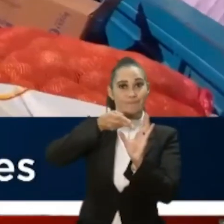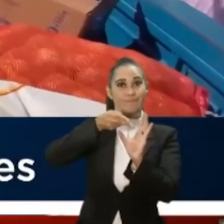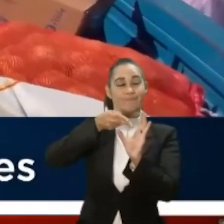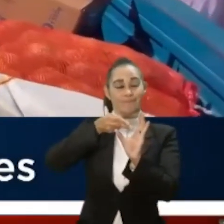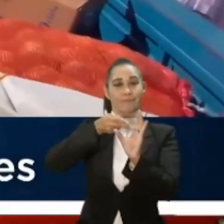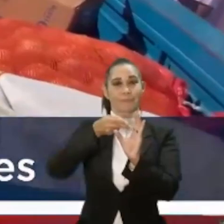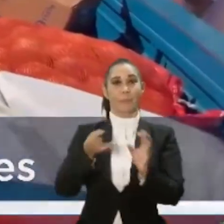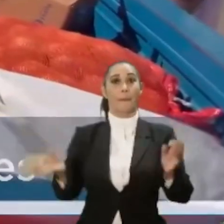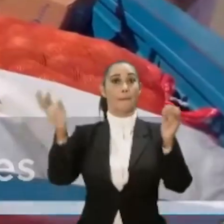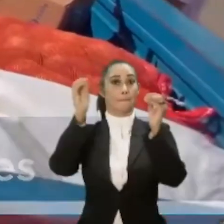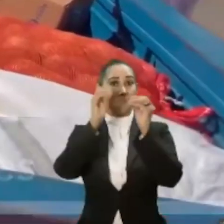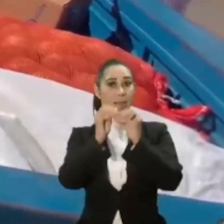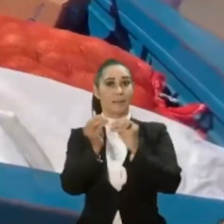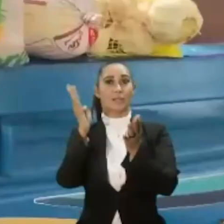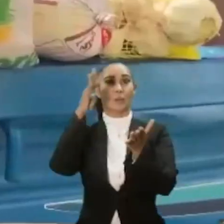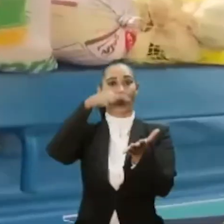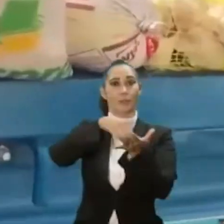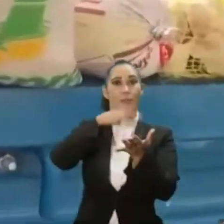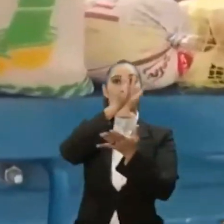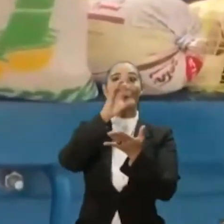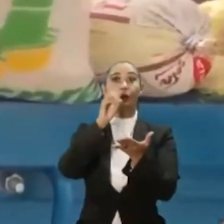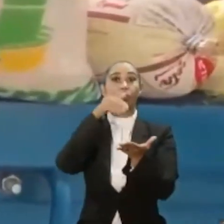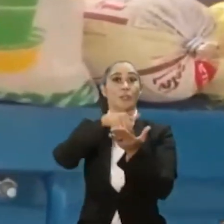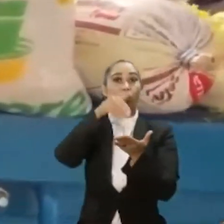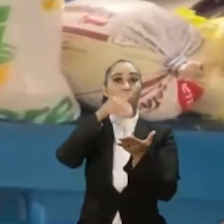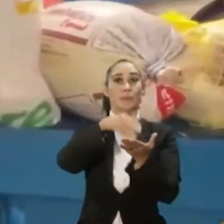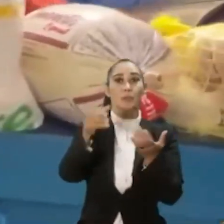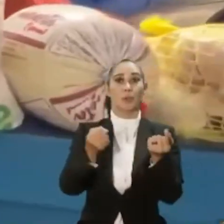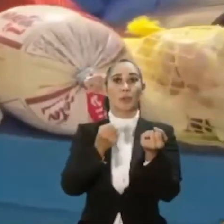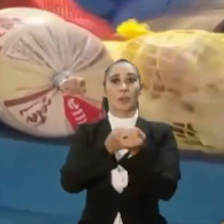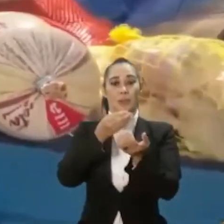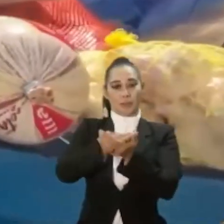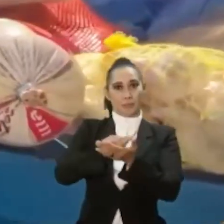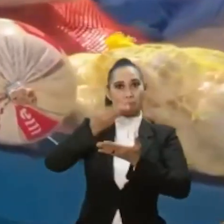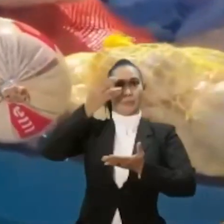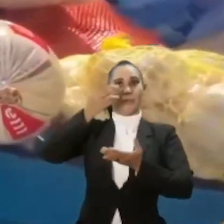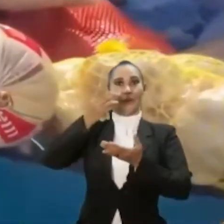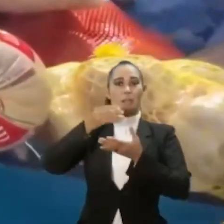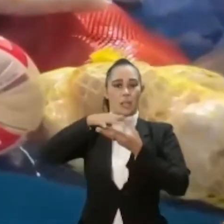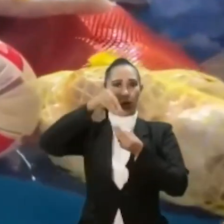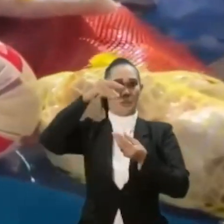más de 4.400 millones para amortiguar las altas en el precio